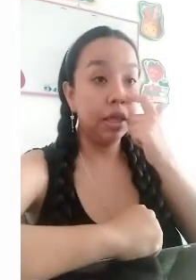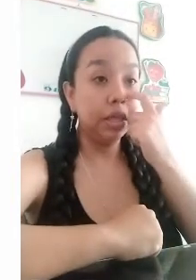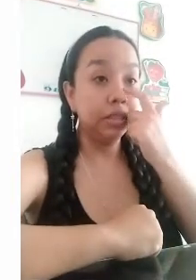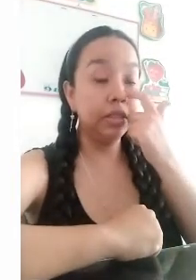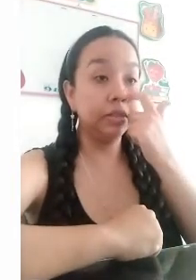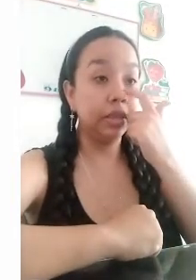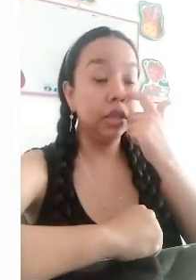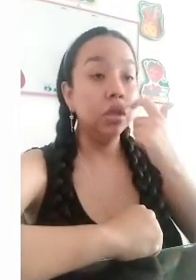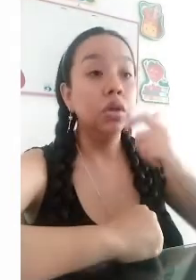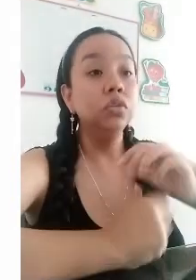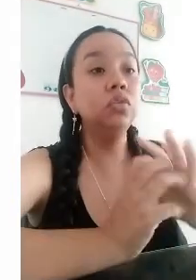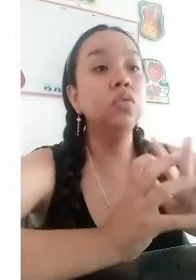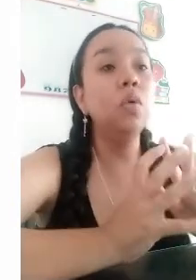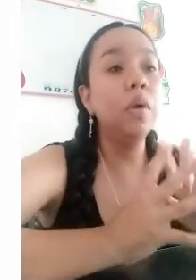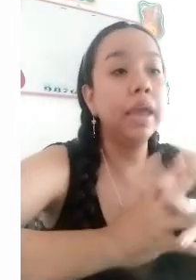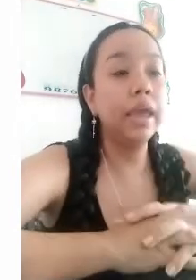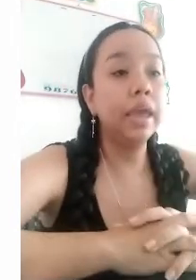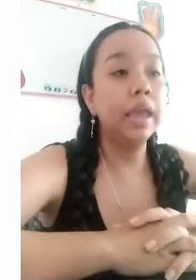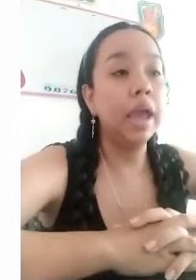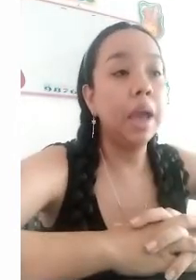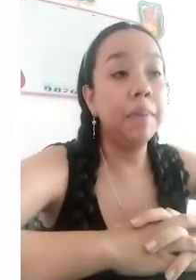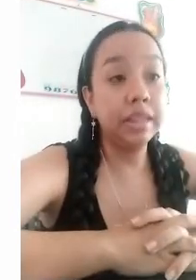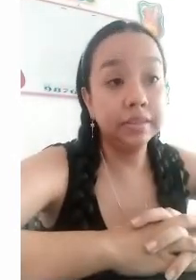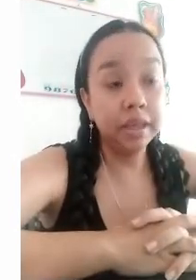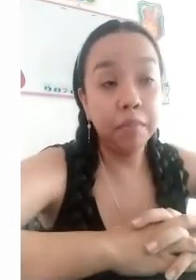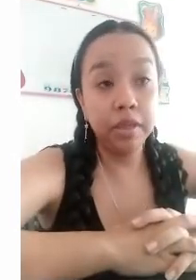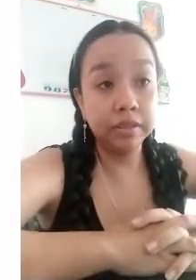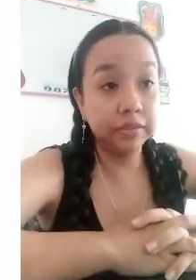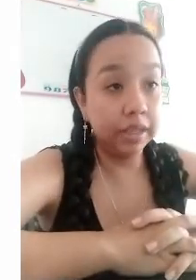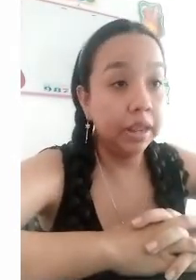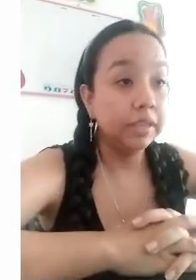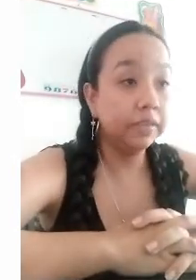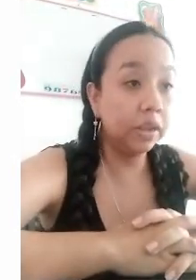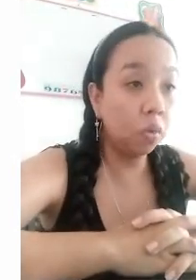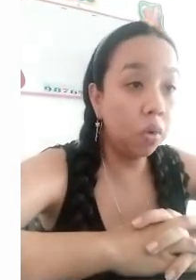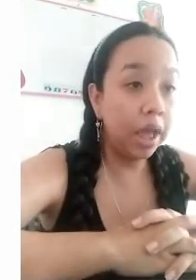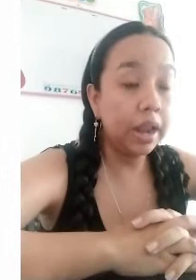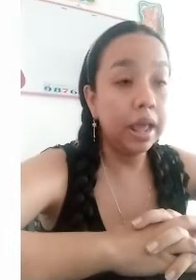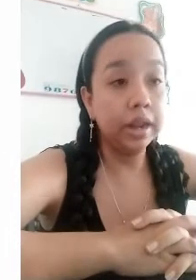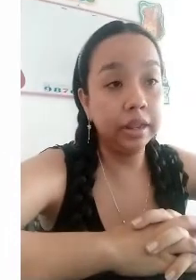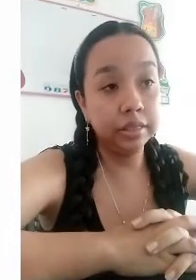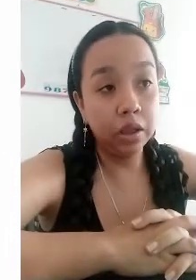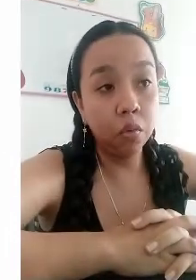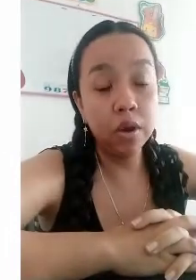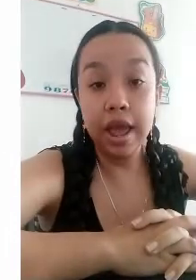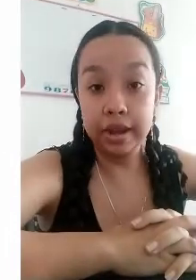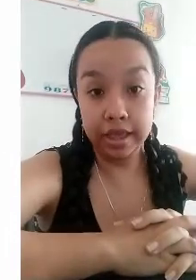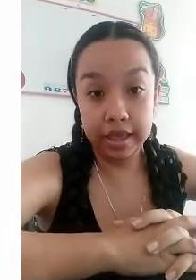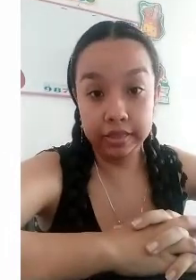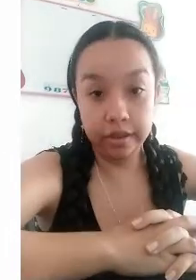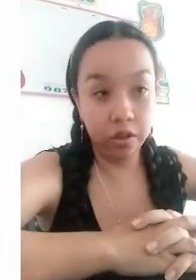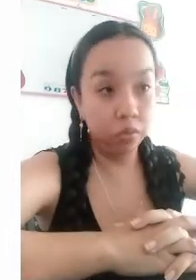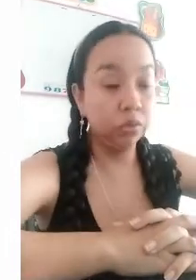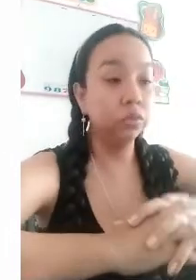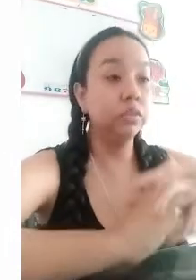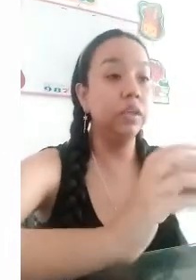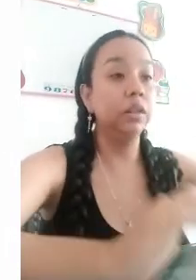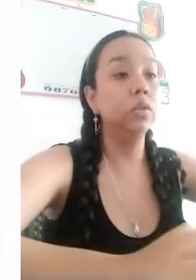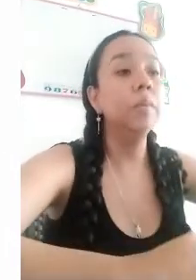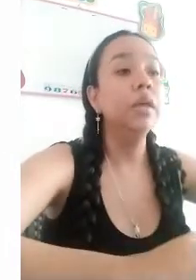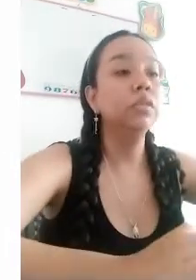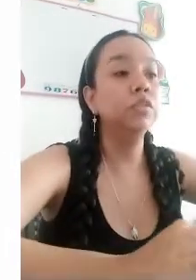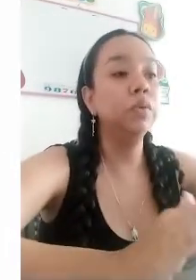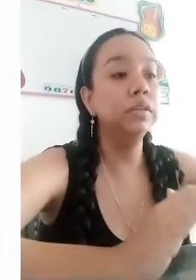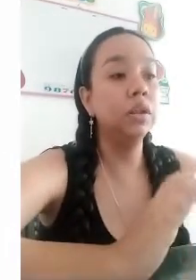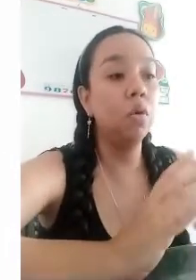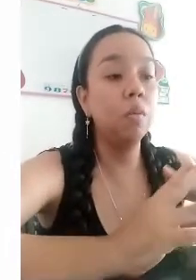forma. Dice, su apariencia puede ser circular, rectangular, entre otros,